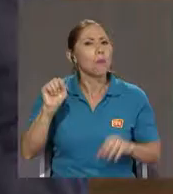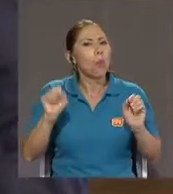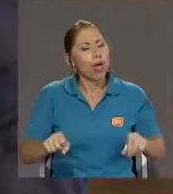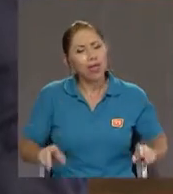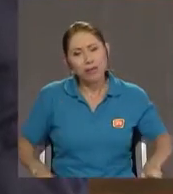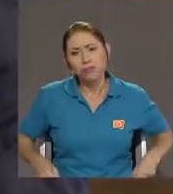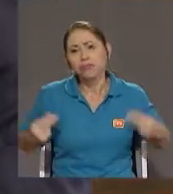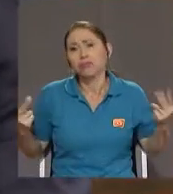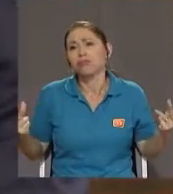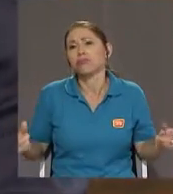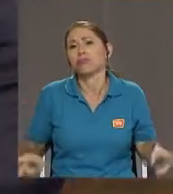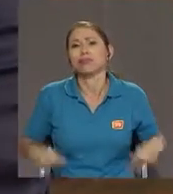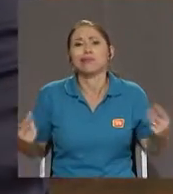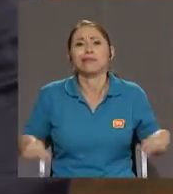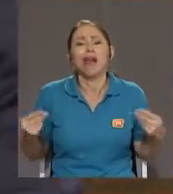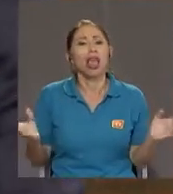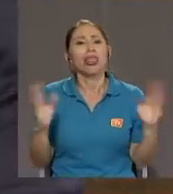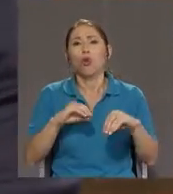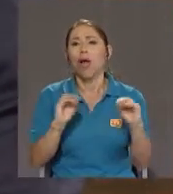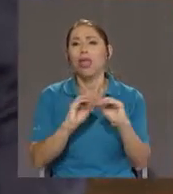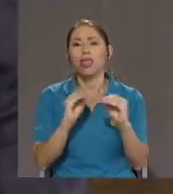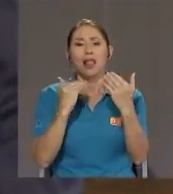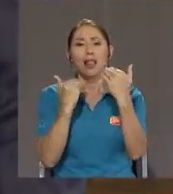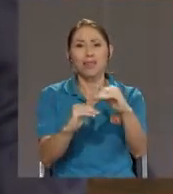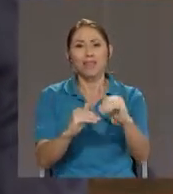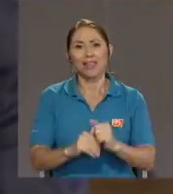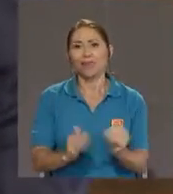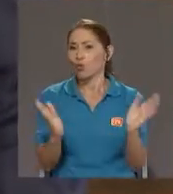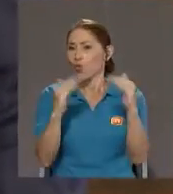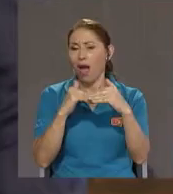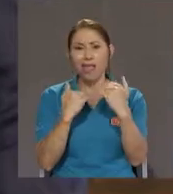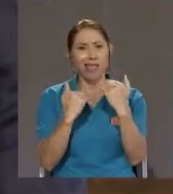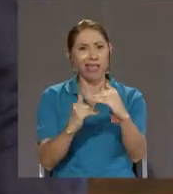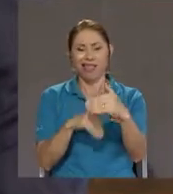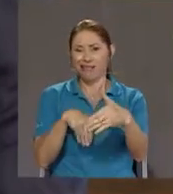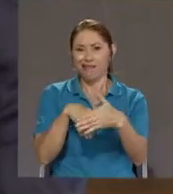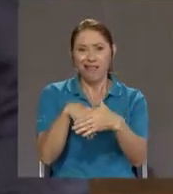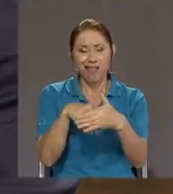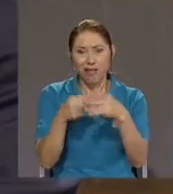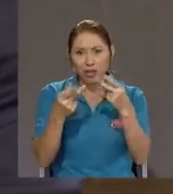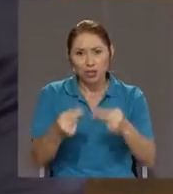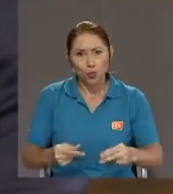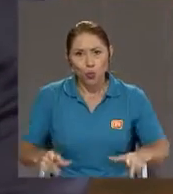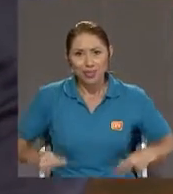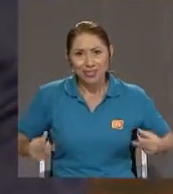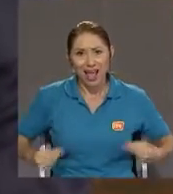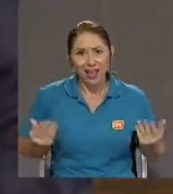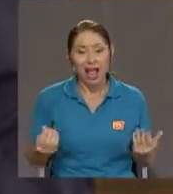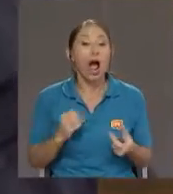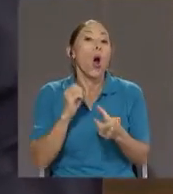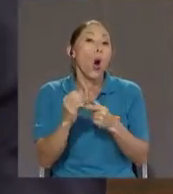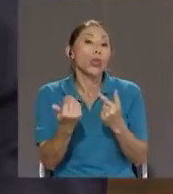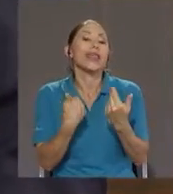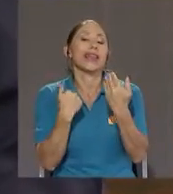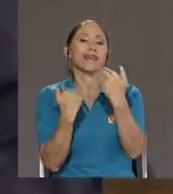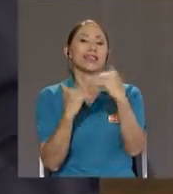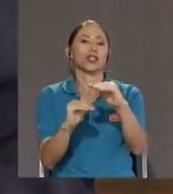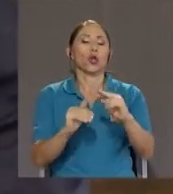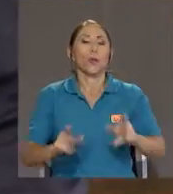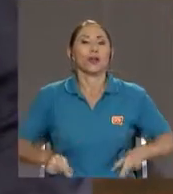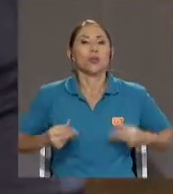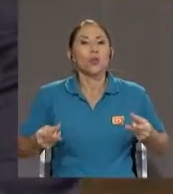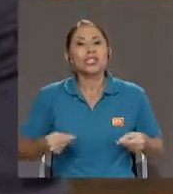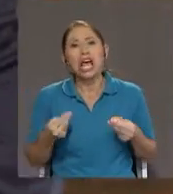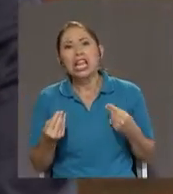límite. Como dirían sus colegas, no tiene restricción presupuestaria, ¿verdad? O tiene una restricción presupuestaria blanda,